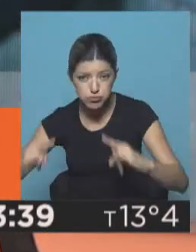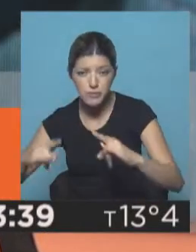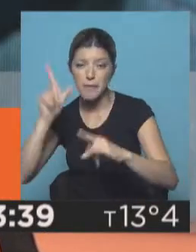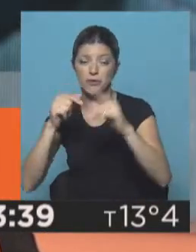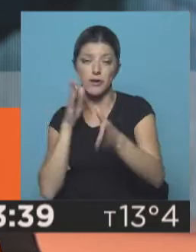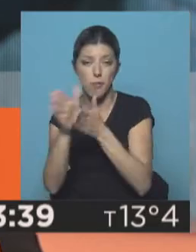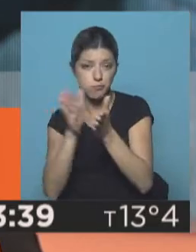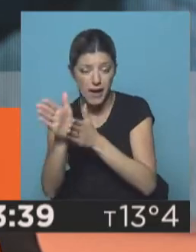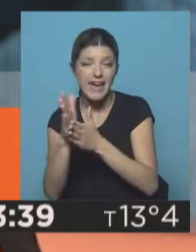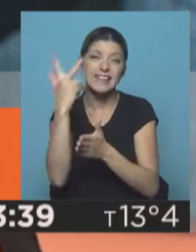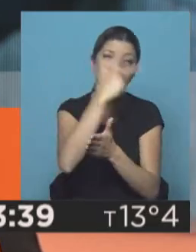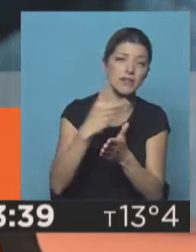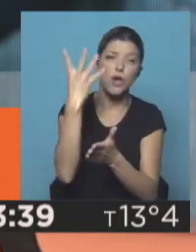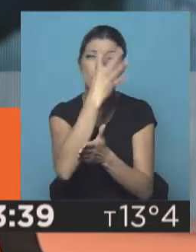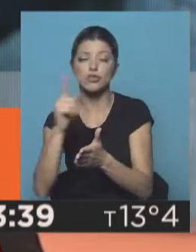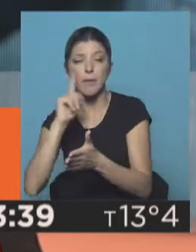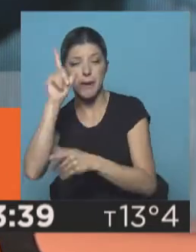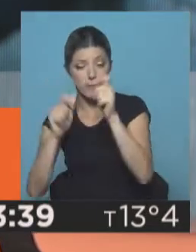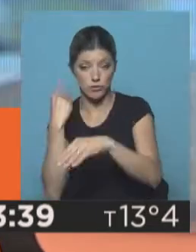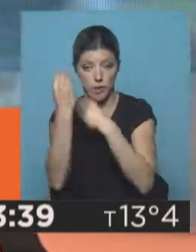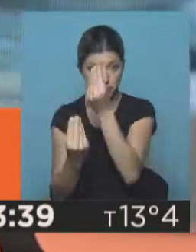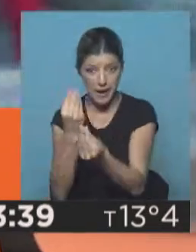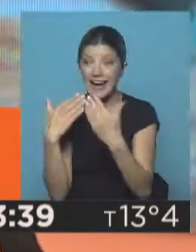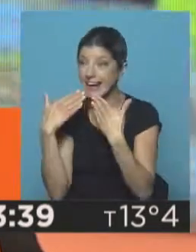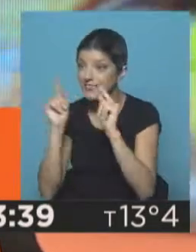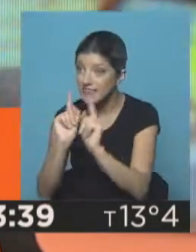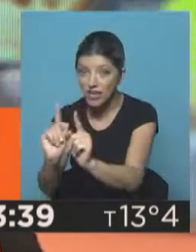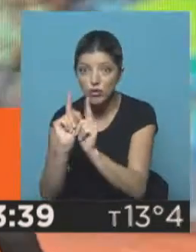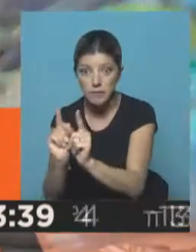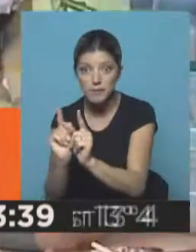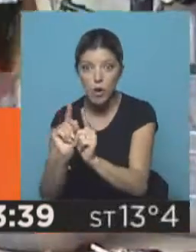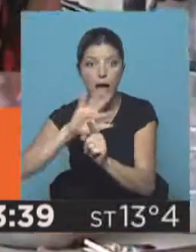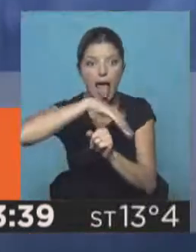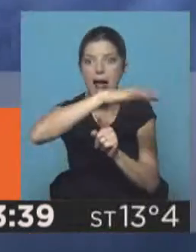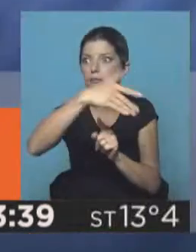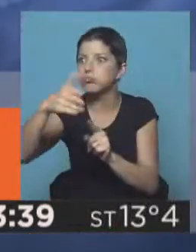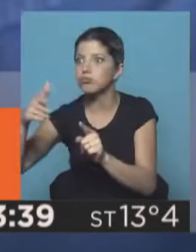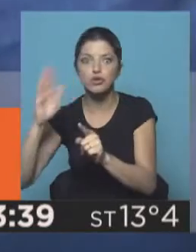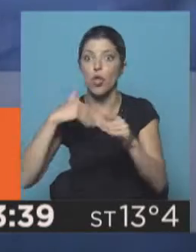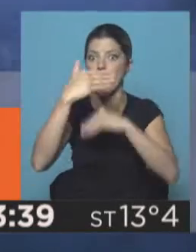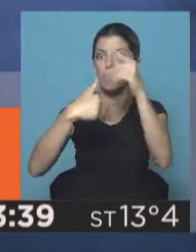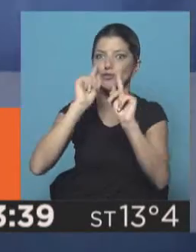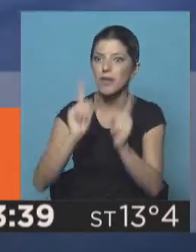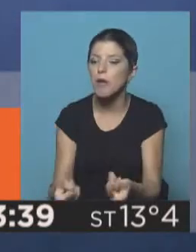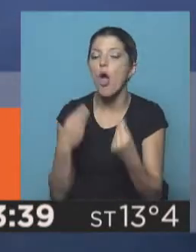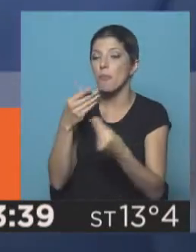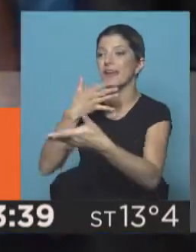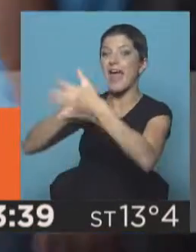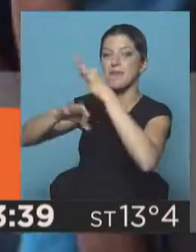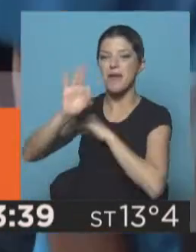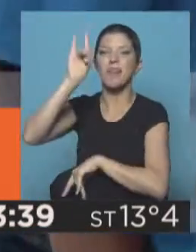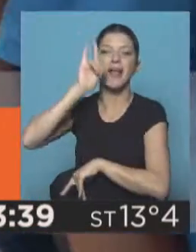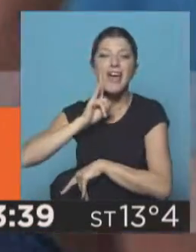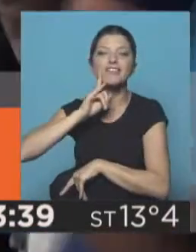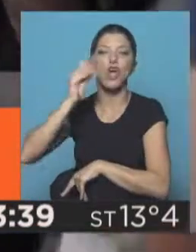400.000 personas. Gracias a ese campamento creció todo el alrededor, es decir, todos los alrededores, vendiéndoles leche, vendiéndoles alimentos.